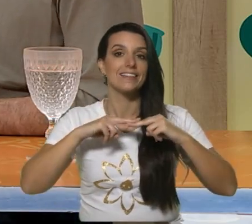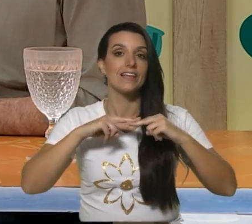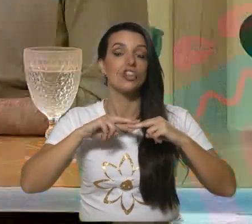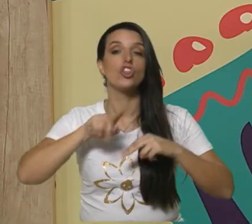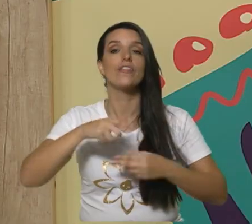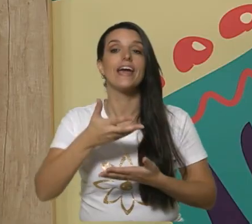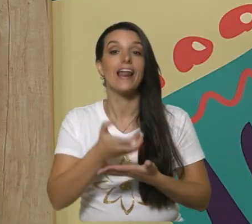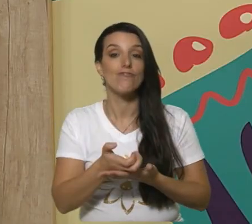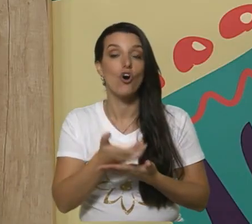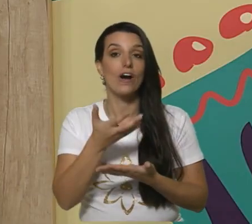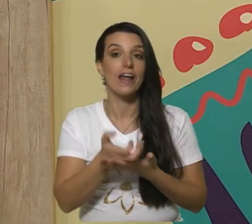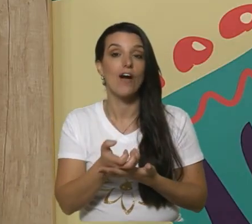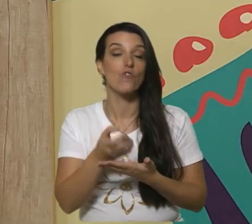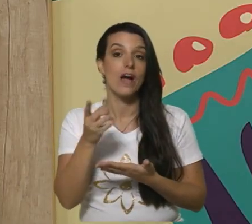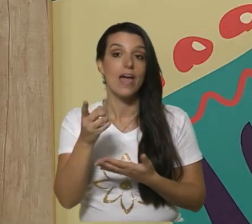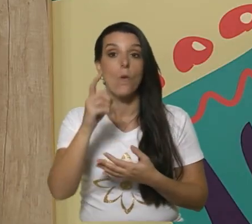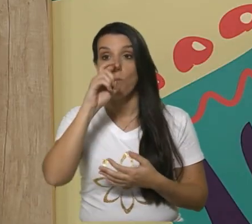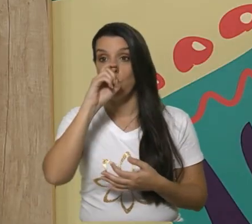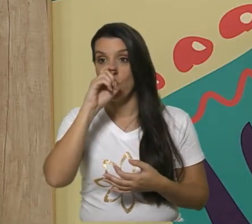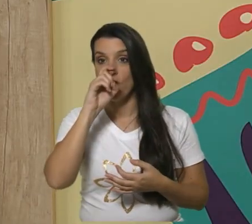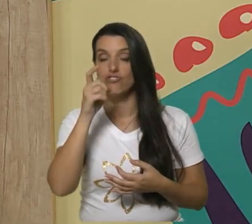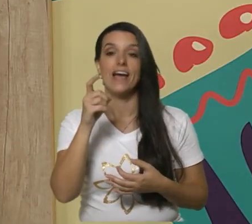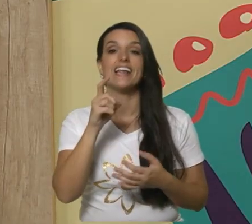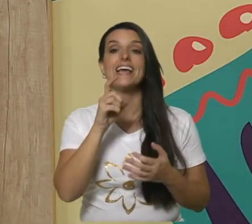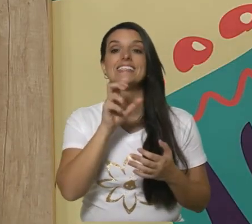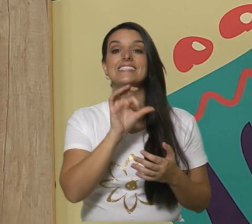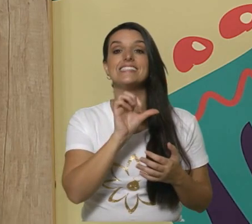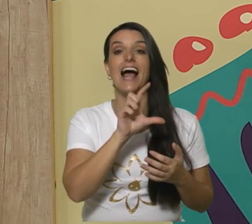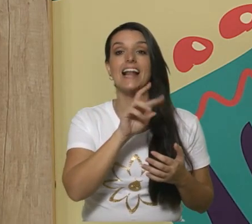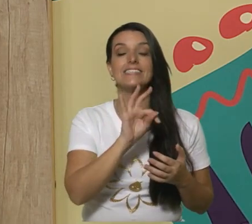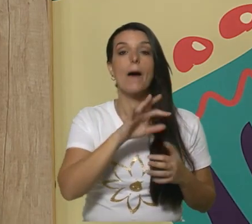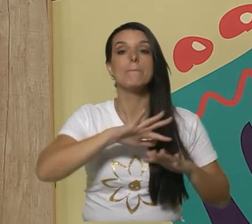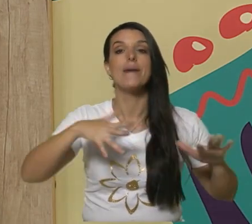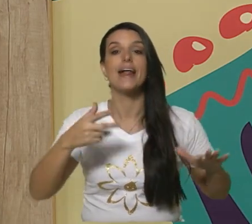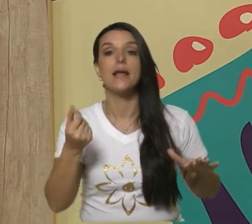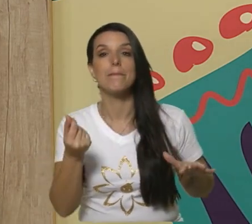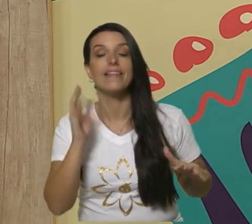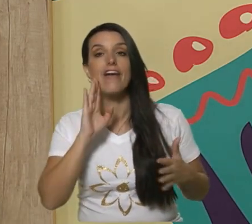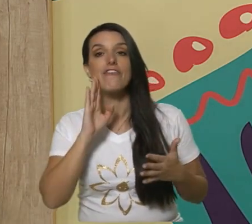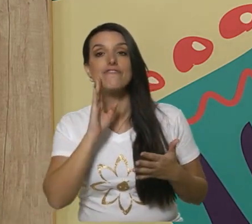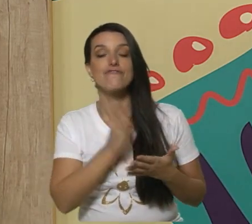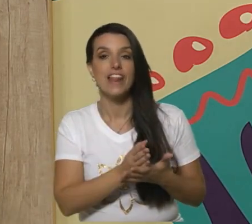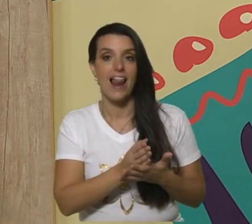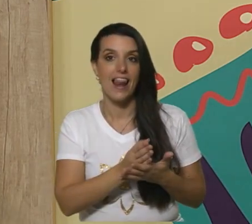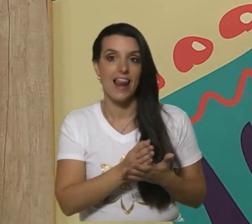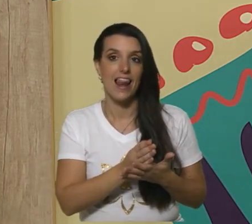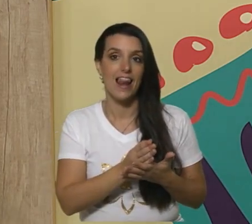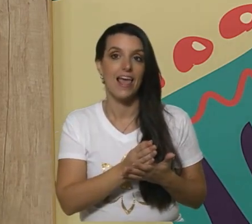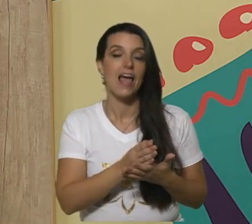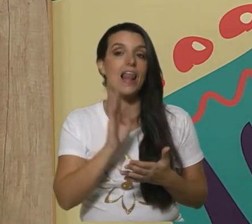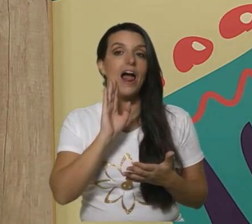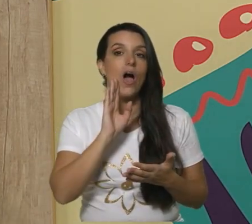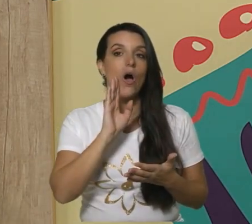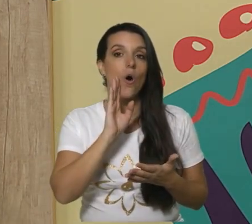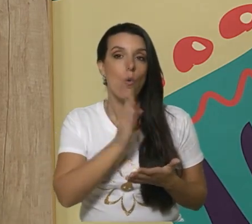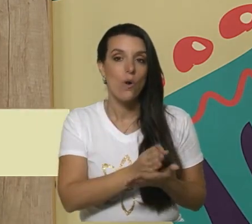grabó se grabó la grabamos en bueno en Buenos Aires en salta en mar del plata y la terminamos de filmar en Egipto eh la última